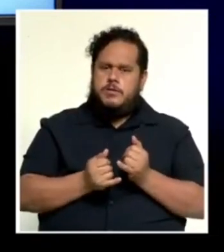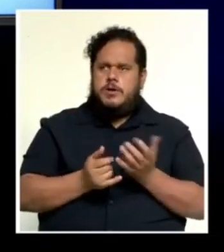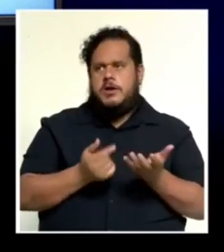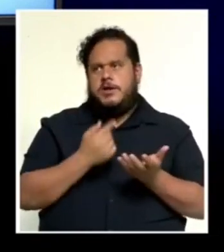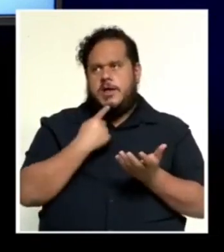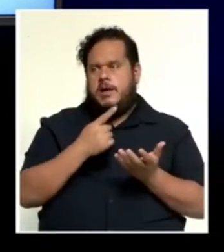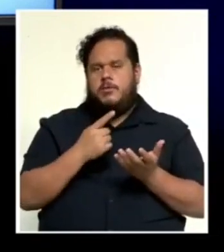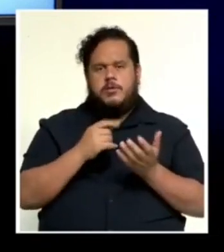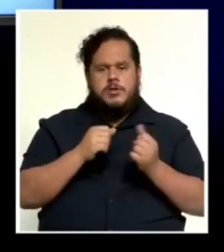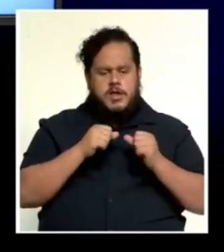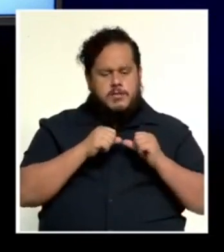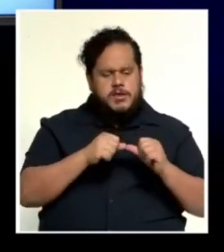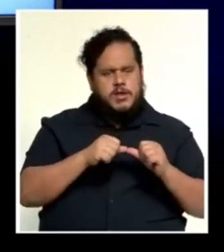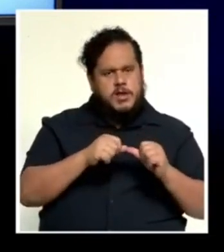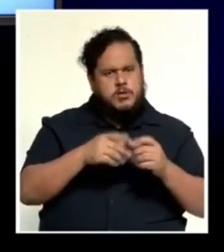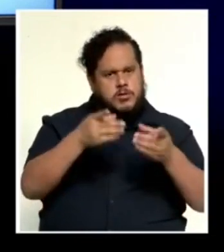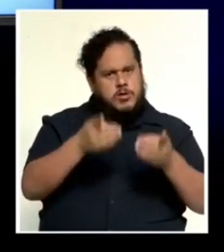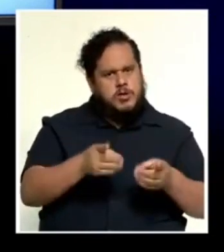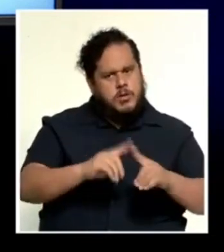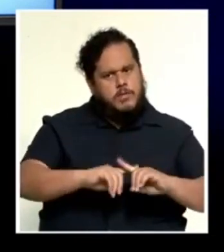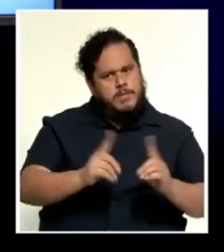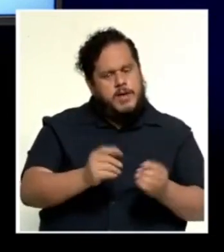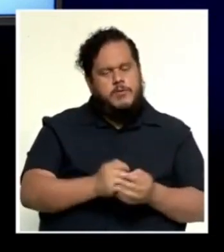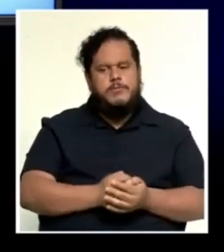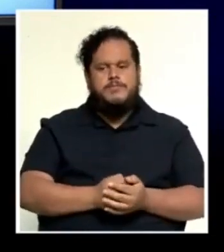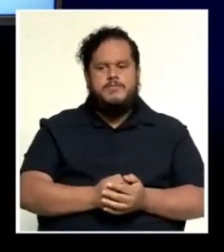digamos, manteniendo su decisión, pero